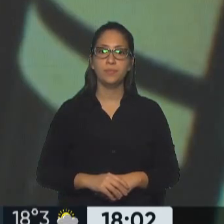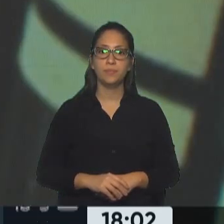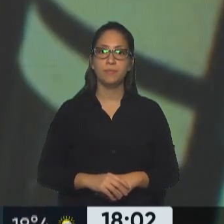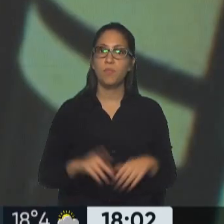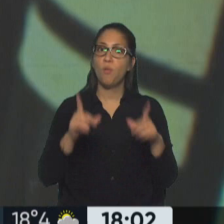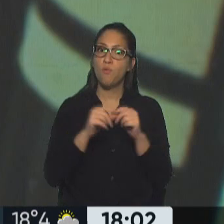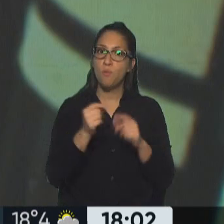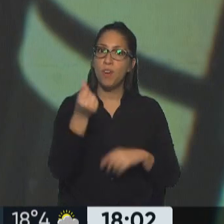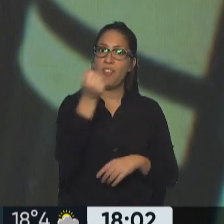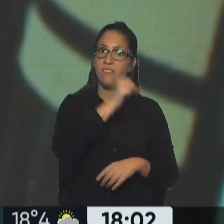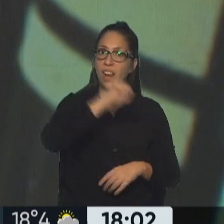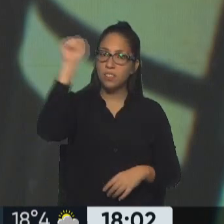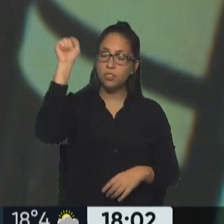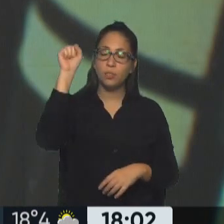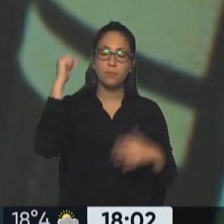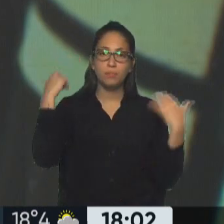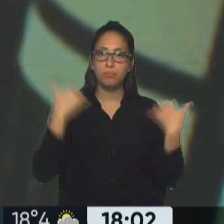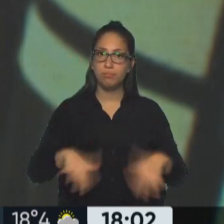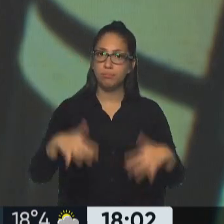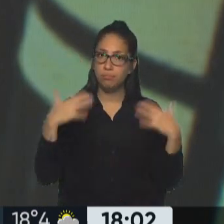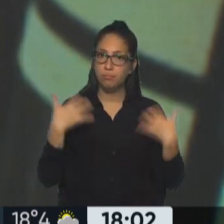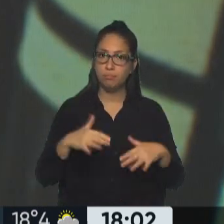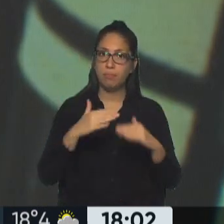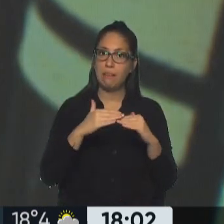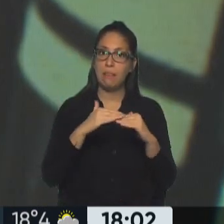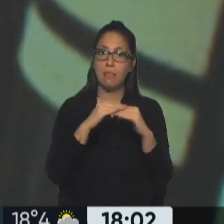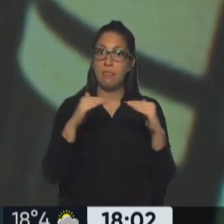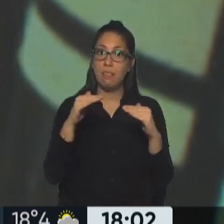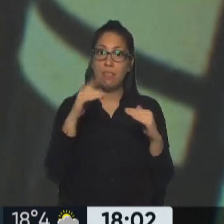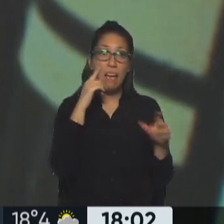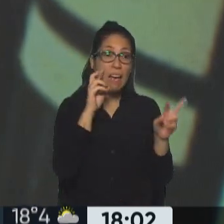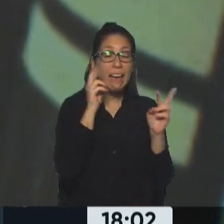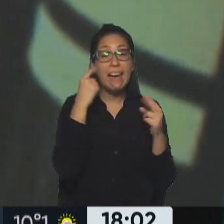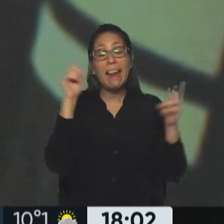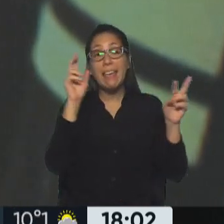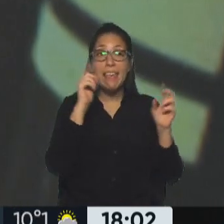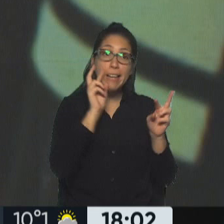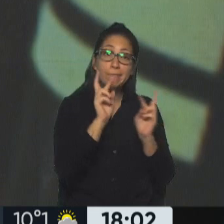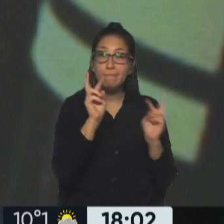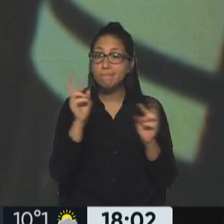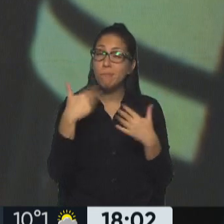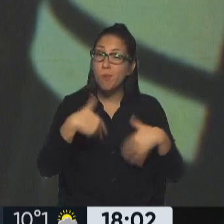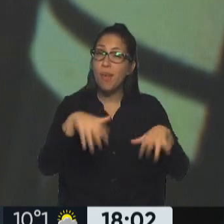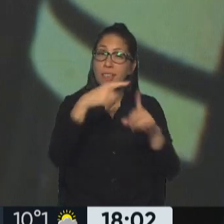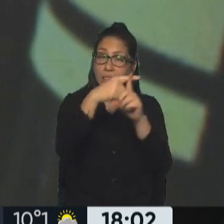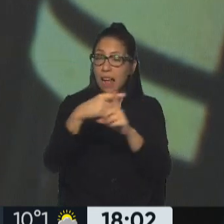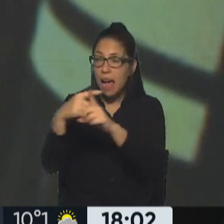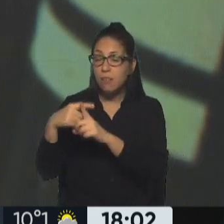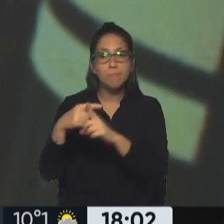Los números de la inflación, lamentablemente, son más altos incluso de las aproximaciones que veníamos repasando en los días